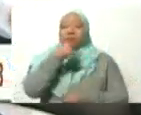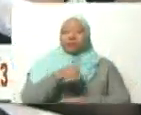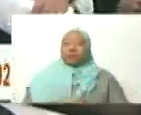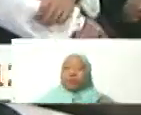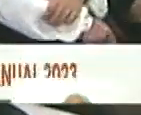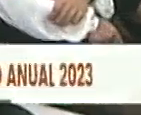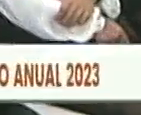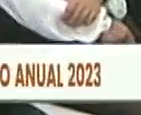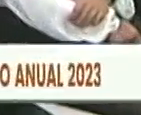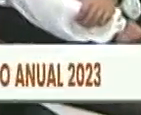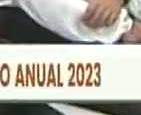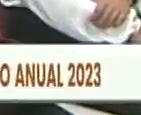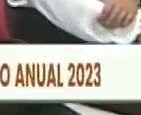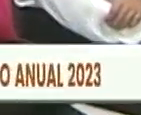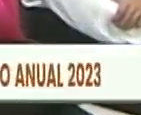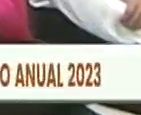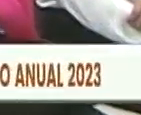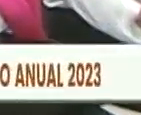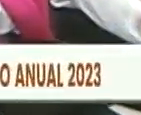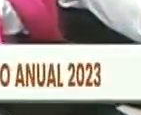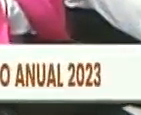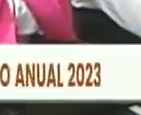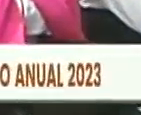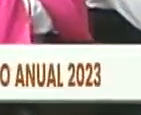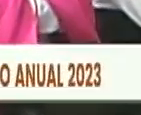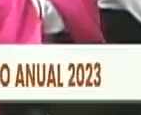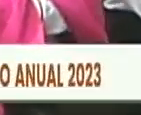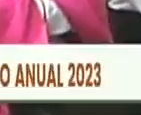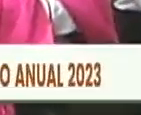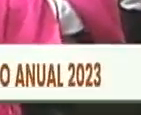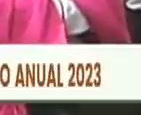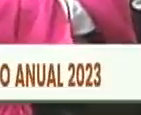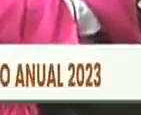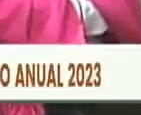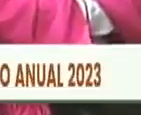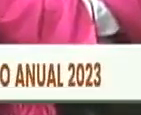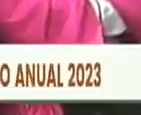Bueno, le doy yo los números. En el año 2020,